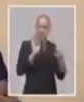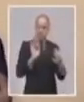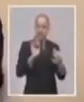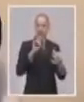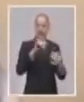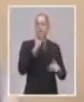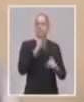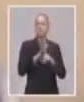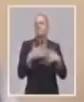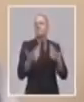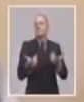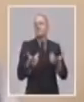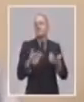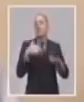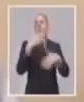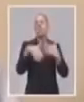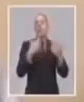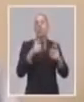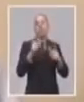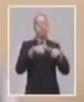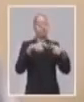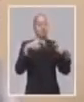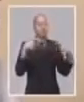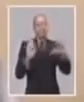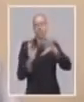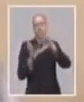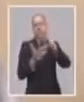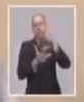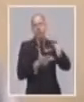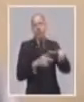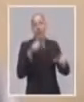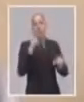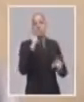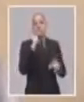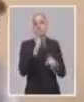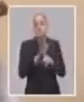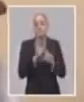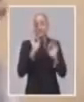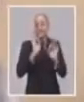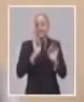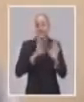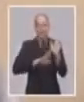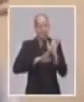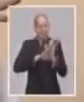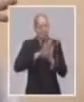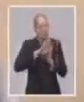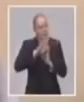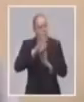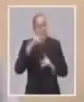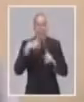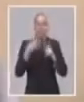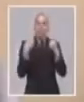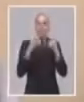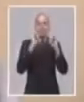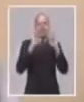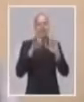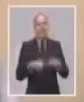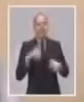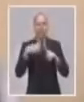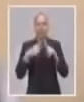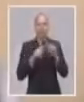que han ido potenciando la preponderancia de estos algoritmos, de estas plataformas, que